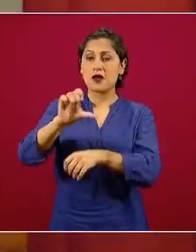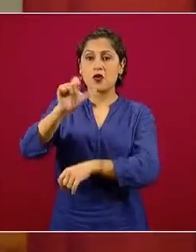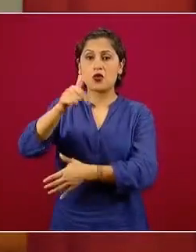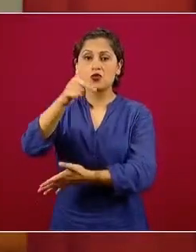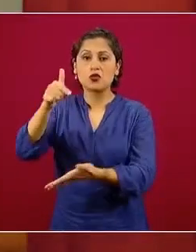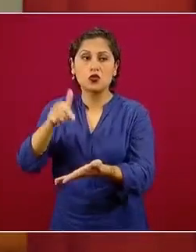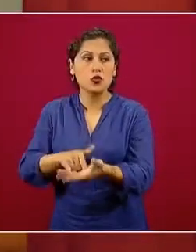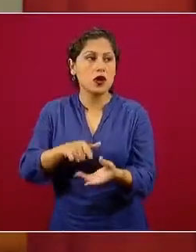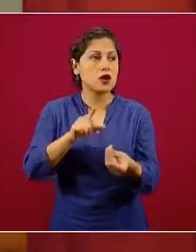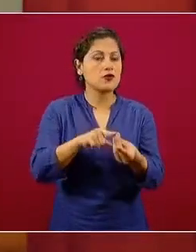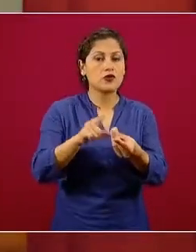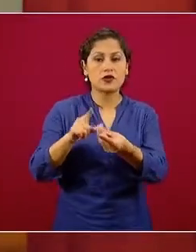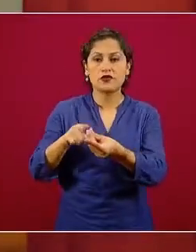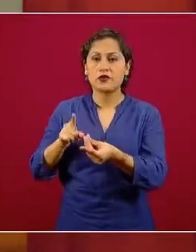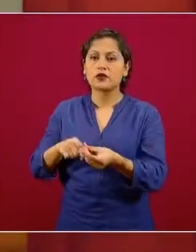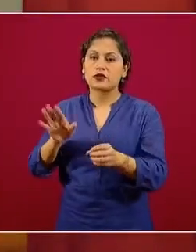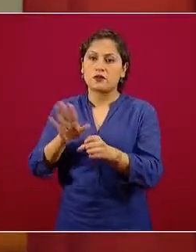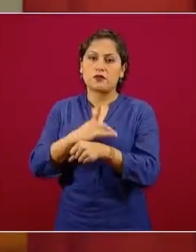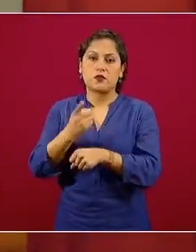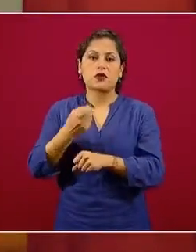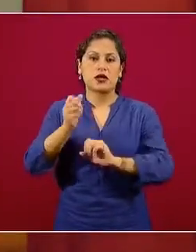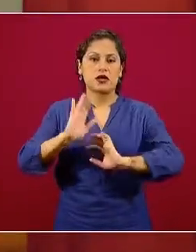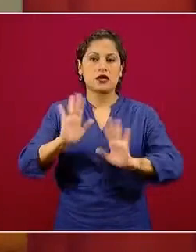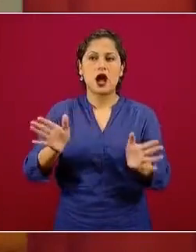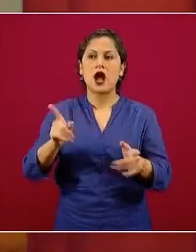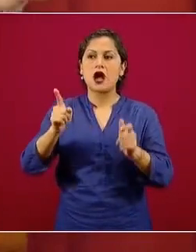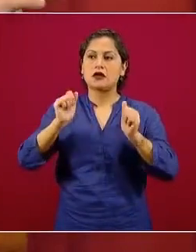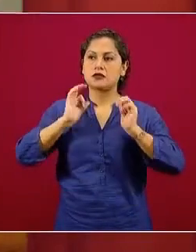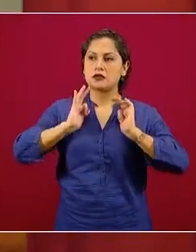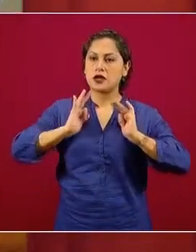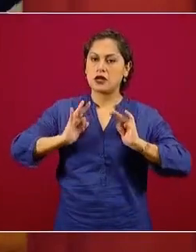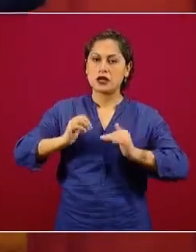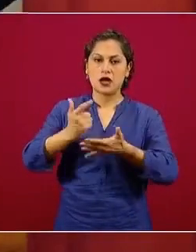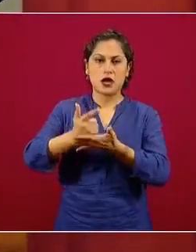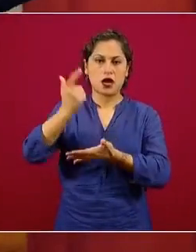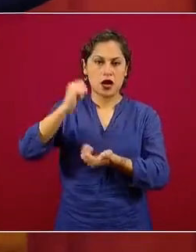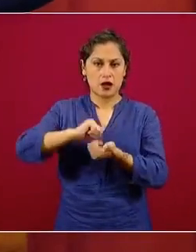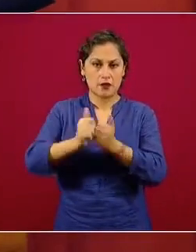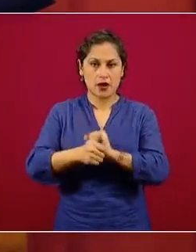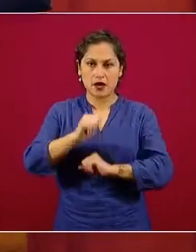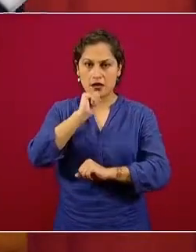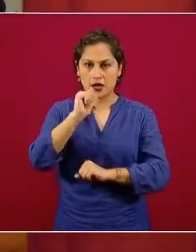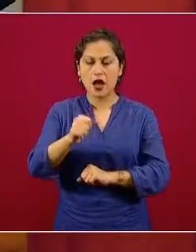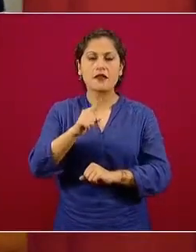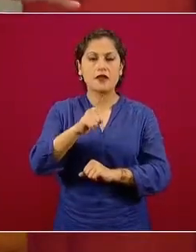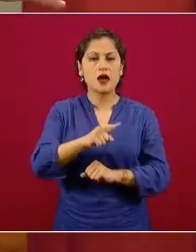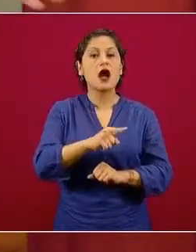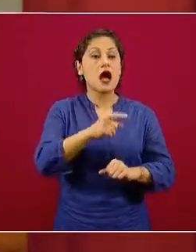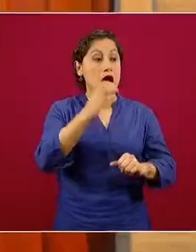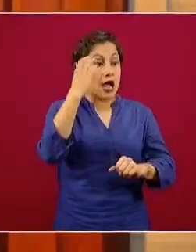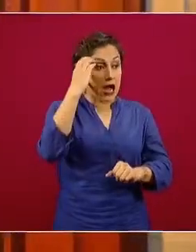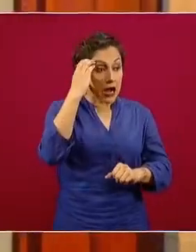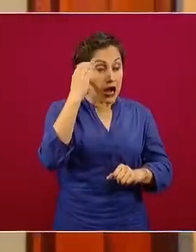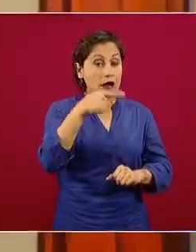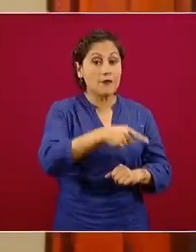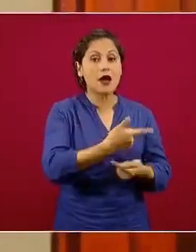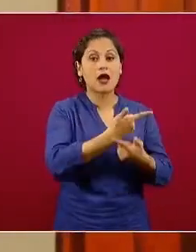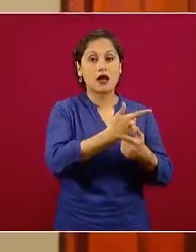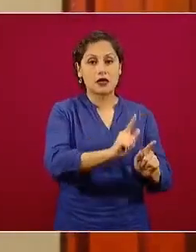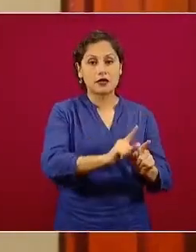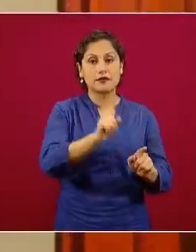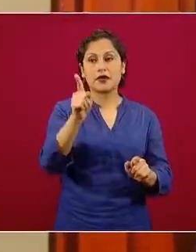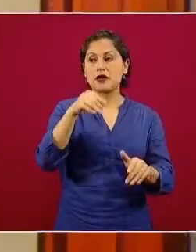con la seguridad de que no va a tener un proceso de agravamiento y nos nos libera espacios en el hospital y aquí es donde está